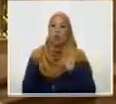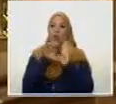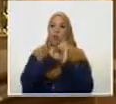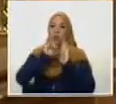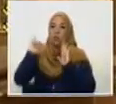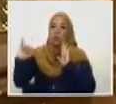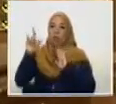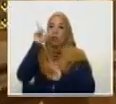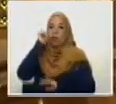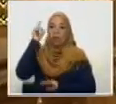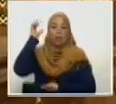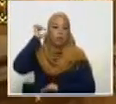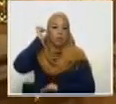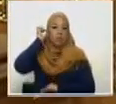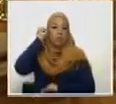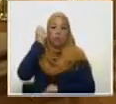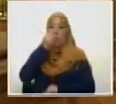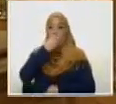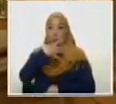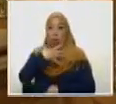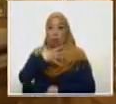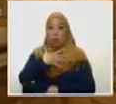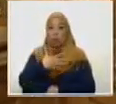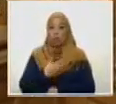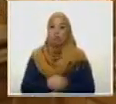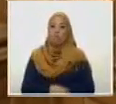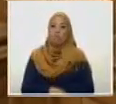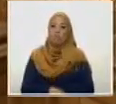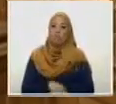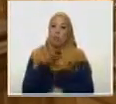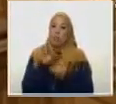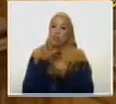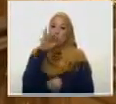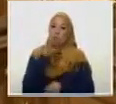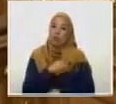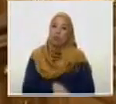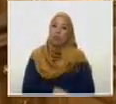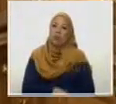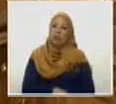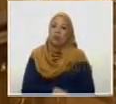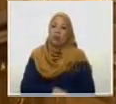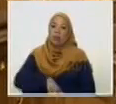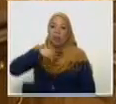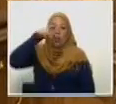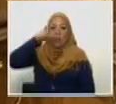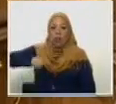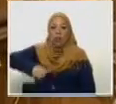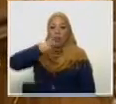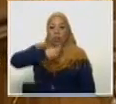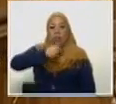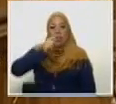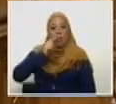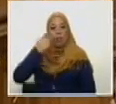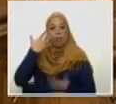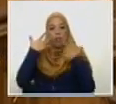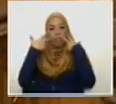constituyentes, hombres y mujeres virtuosos, que el pueblo vio en ustedes la